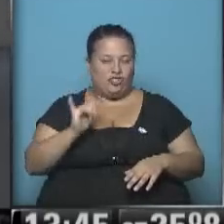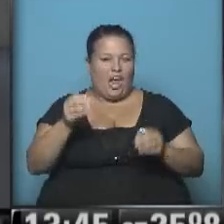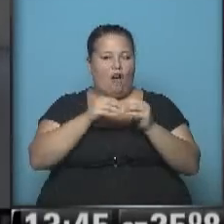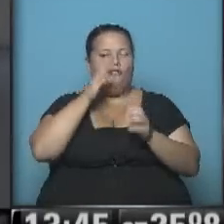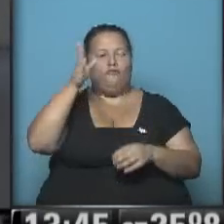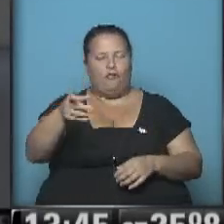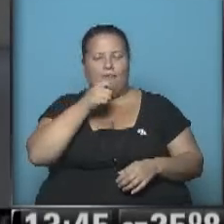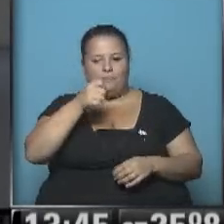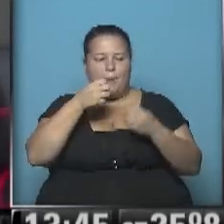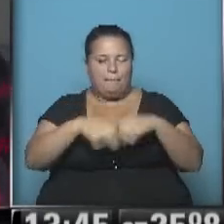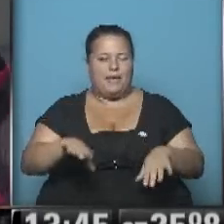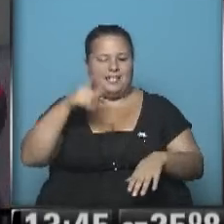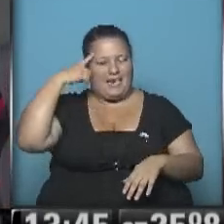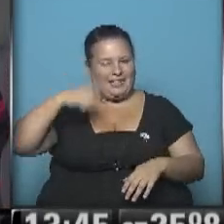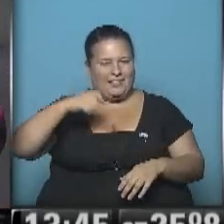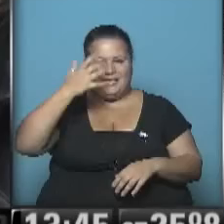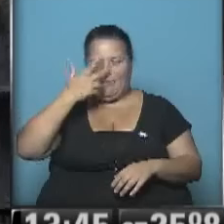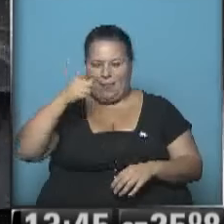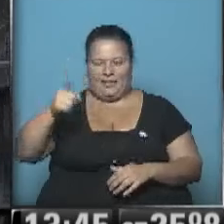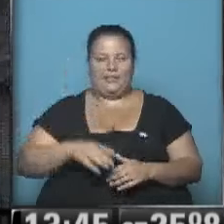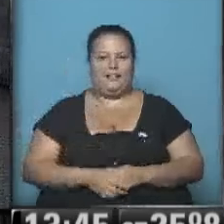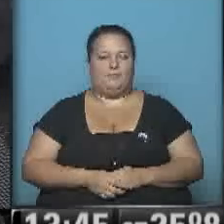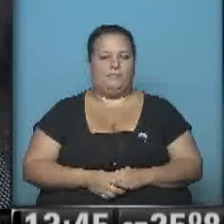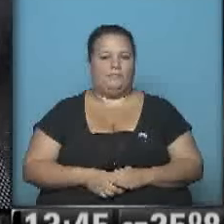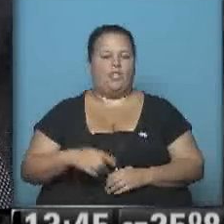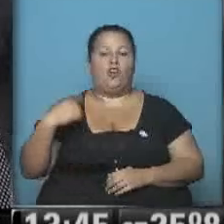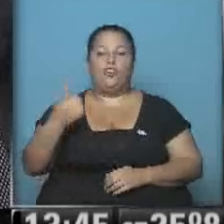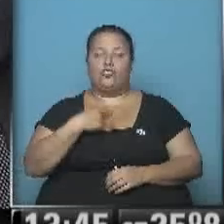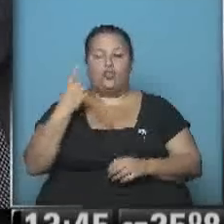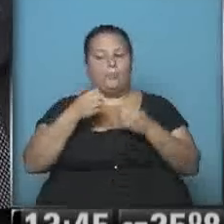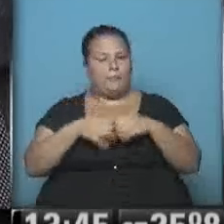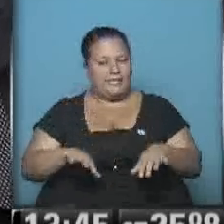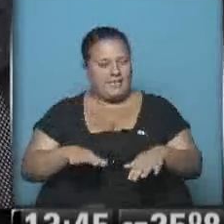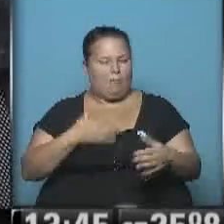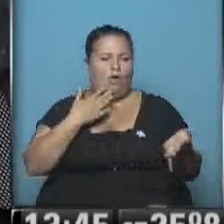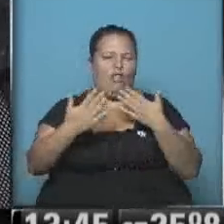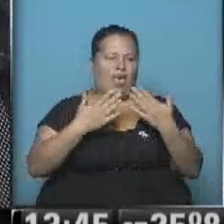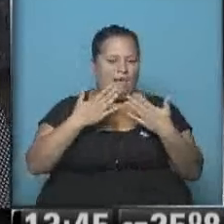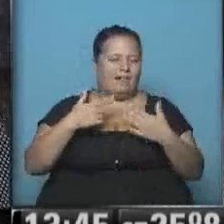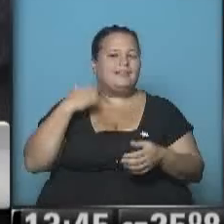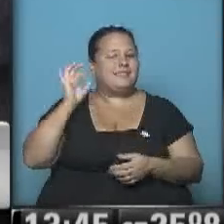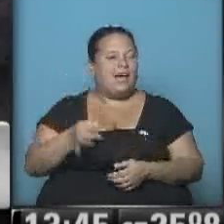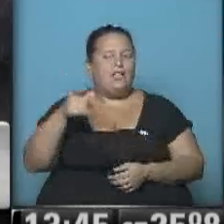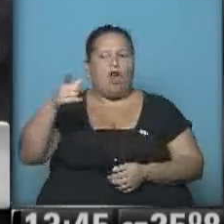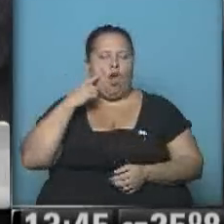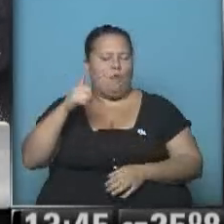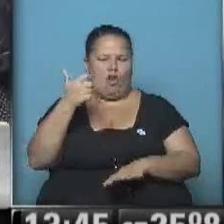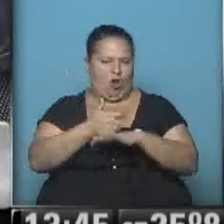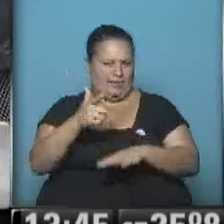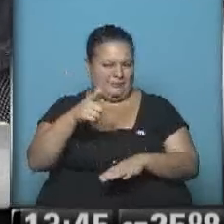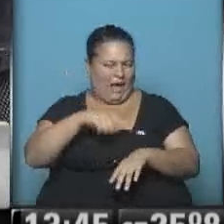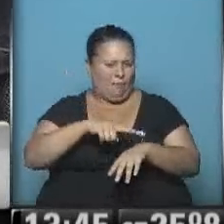estuvo cubriendo el inicio en los tribunales de San Martín. Nosotros empezamos este debate sabiendo que José Luis no estuvo en el